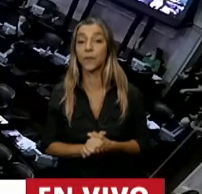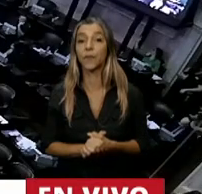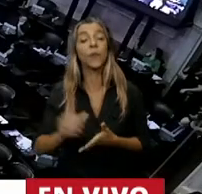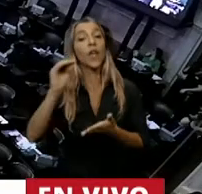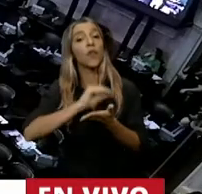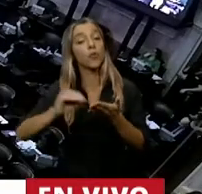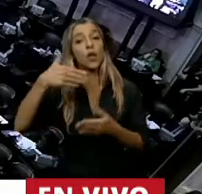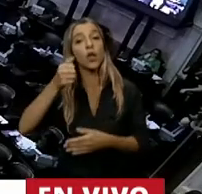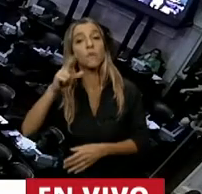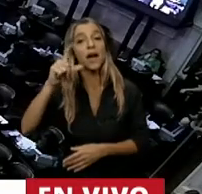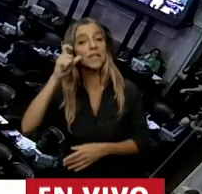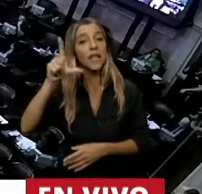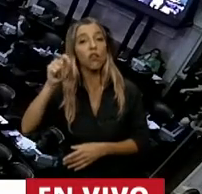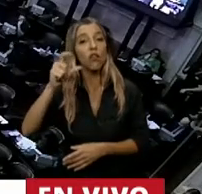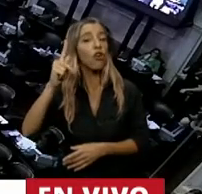Diputado Marcelo Cohen,